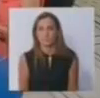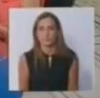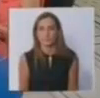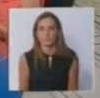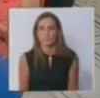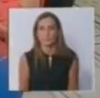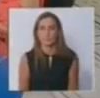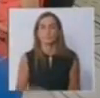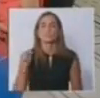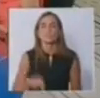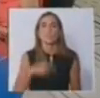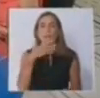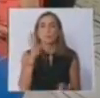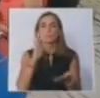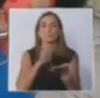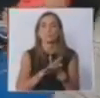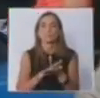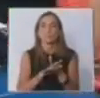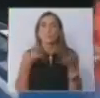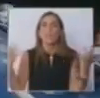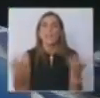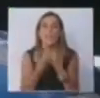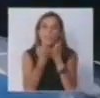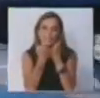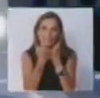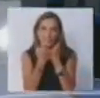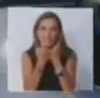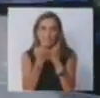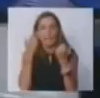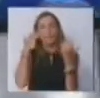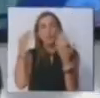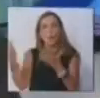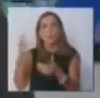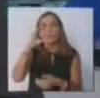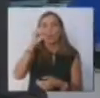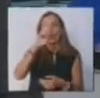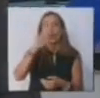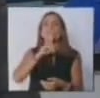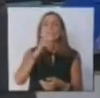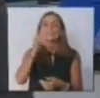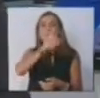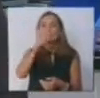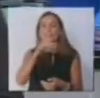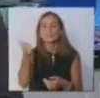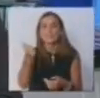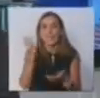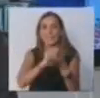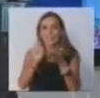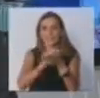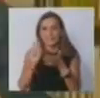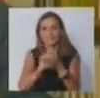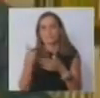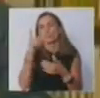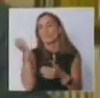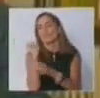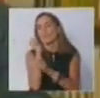Bien, vamos a compartir información ahora que tiene que ver con un aniversario, un recuerdo de Julio Cortázar. Se están cumpliendo años de su fallecimiento,